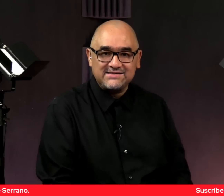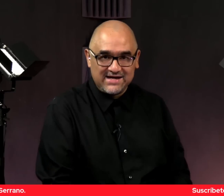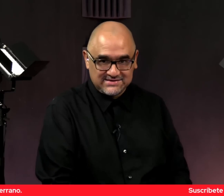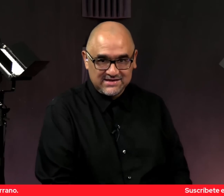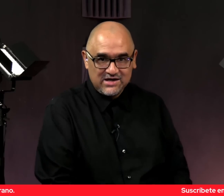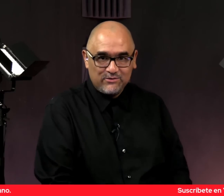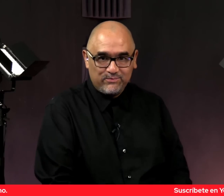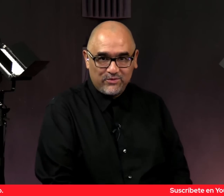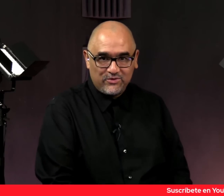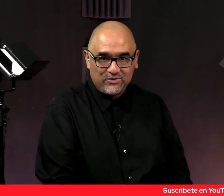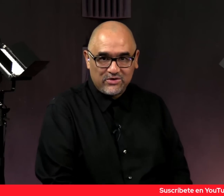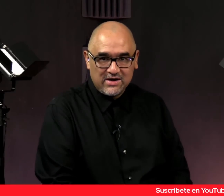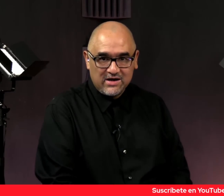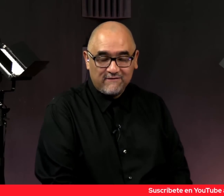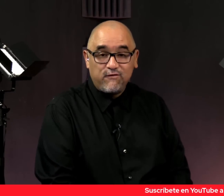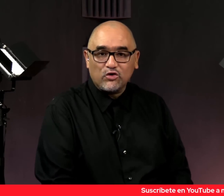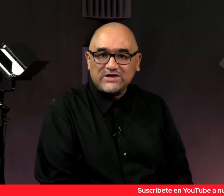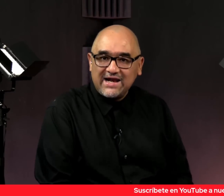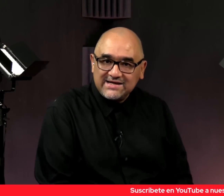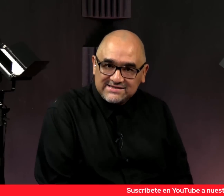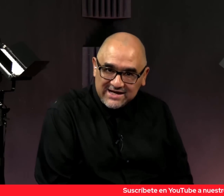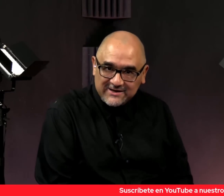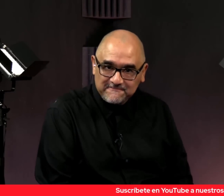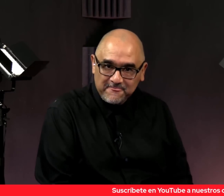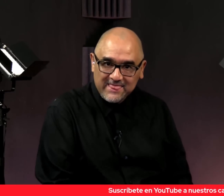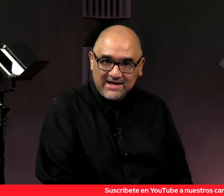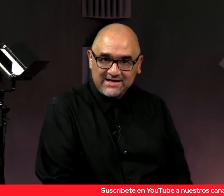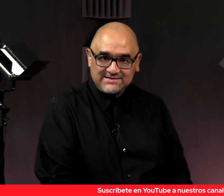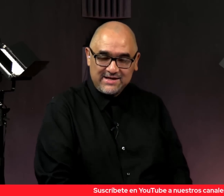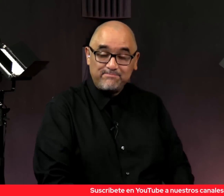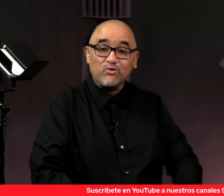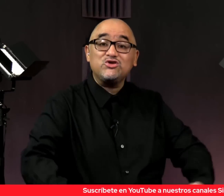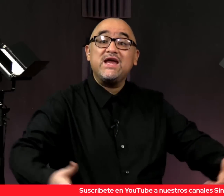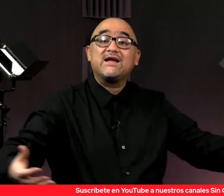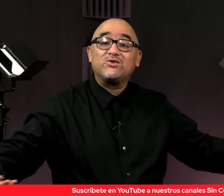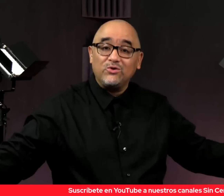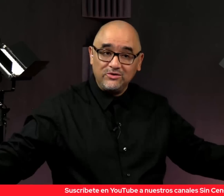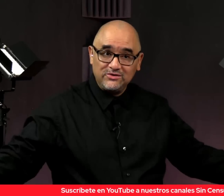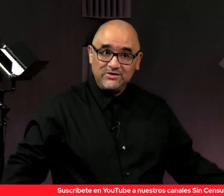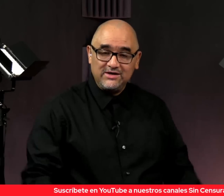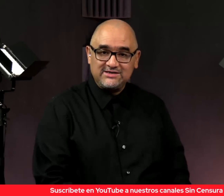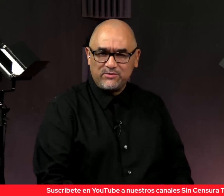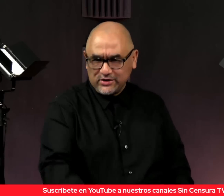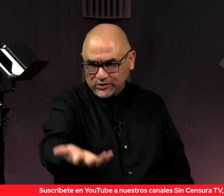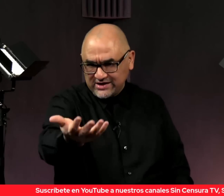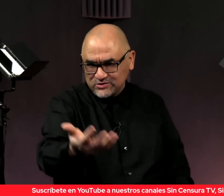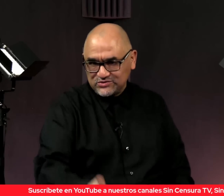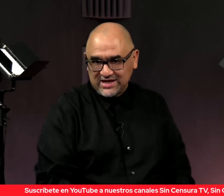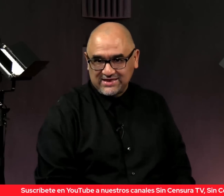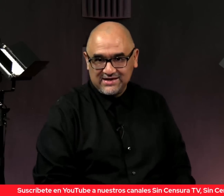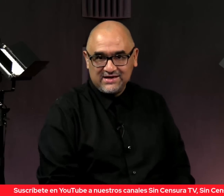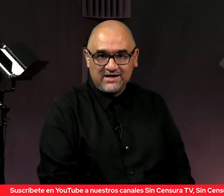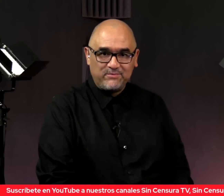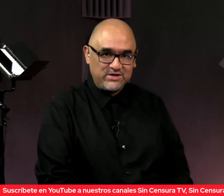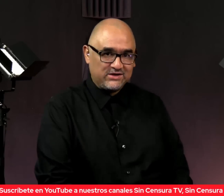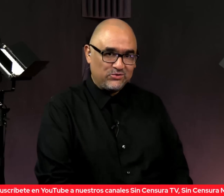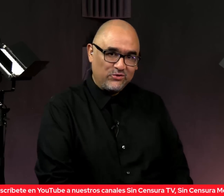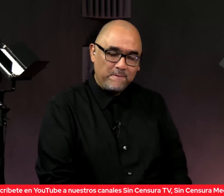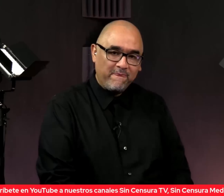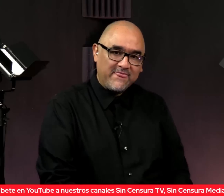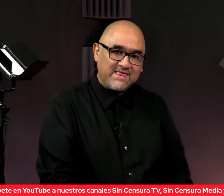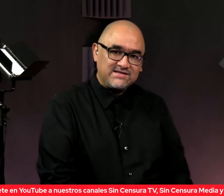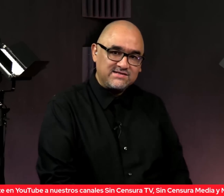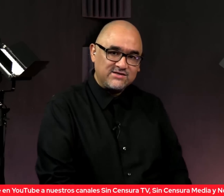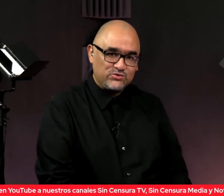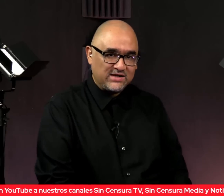y gracias por fortalecer este proyecto que es de usted, el